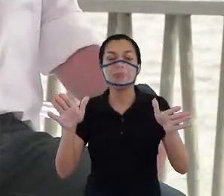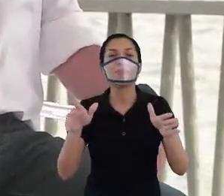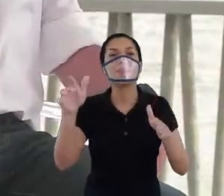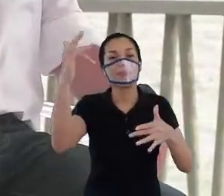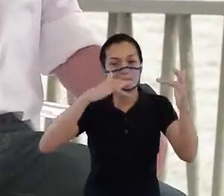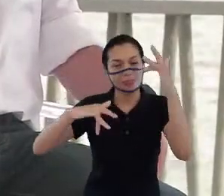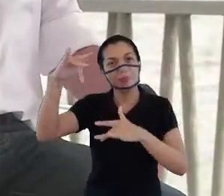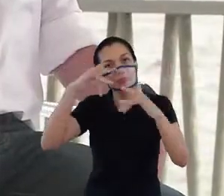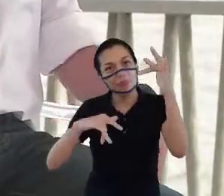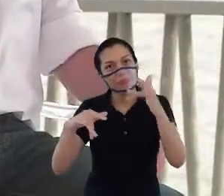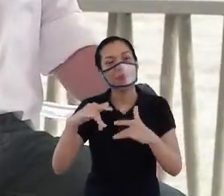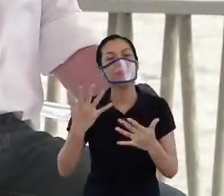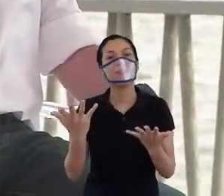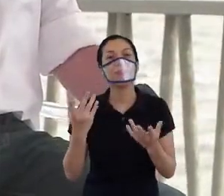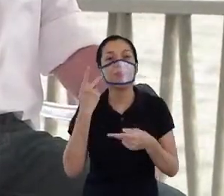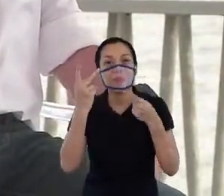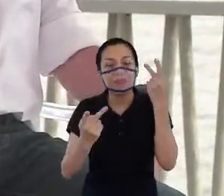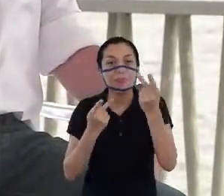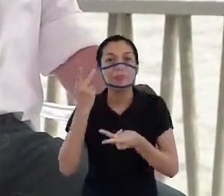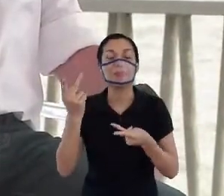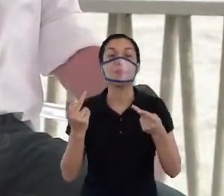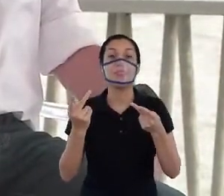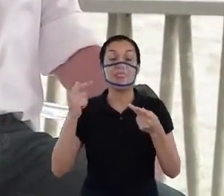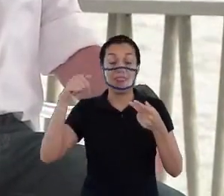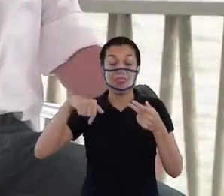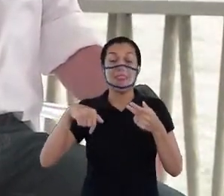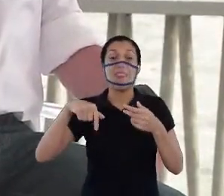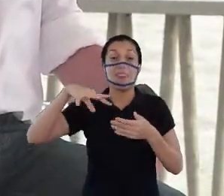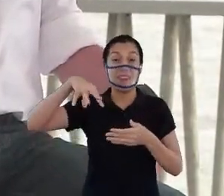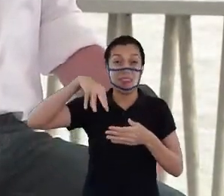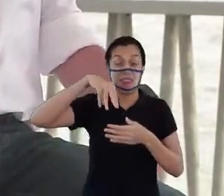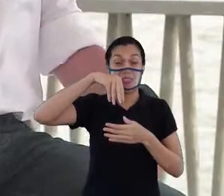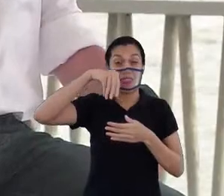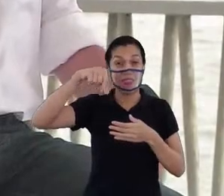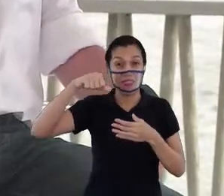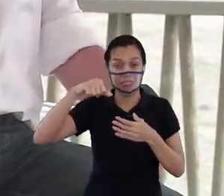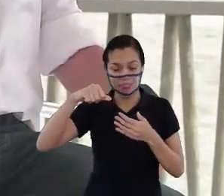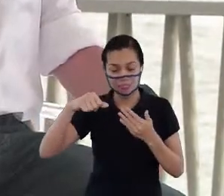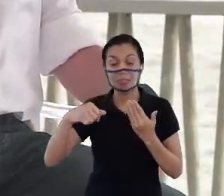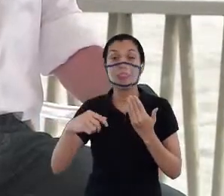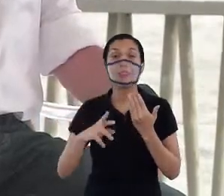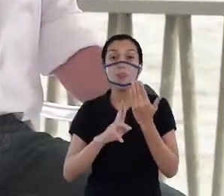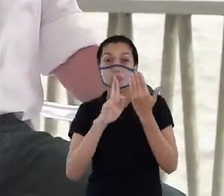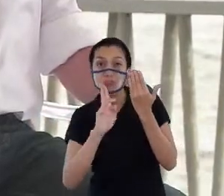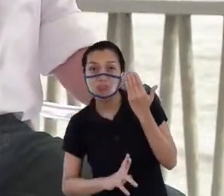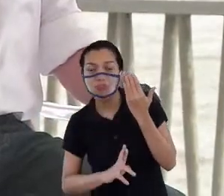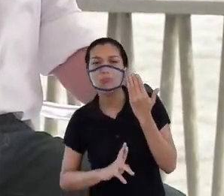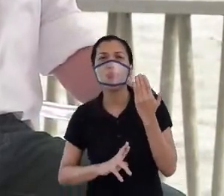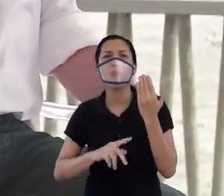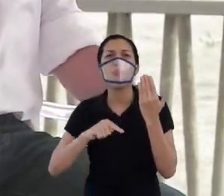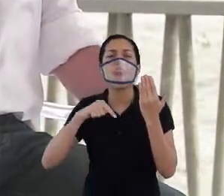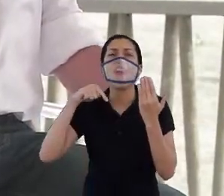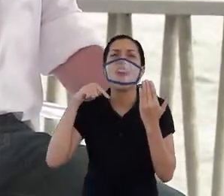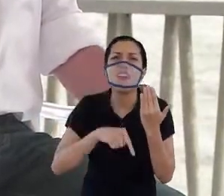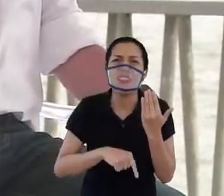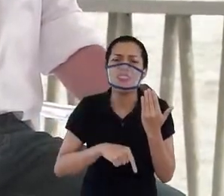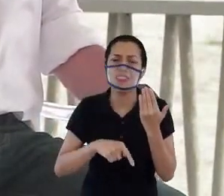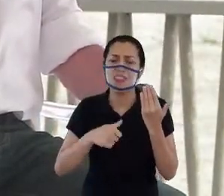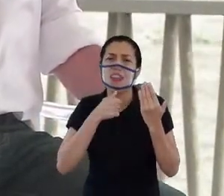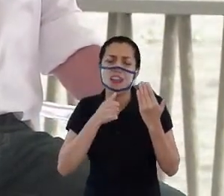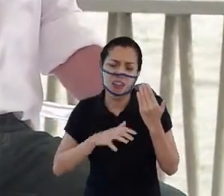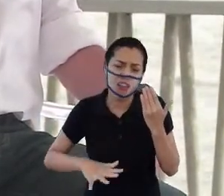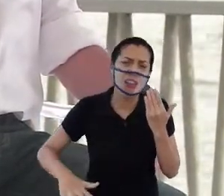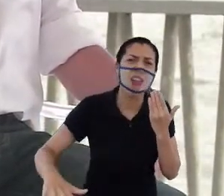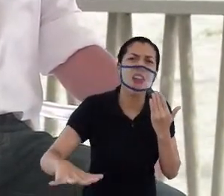miramos lo que es el sur del departamento, tiene un gran privilegio agroindustrial, estamos rodeados de agua, el canal